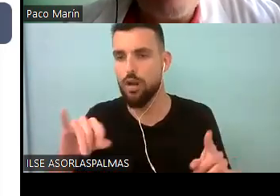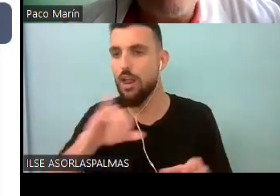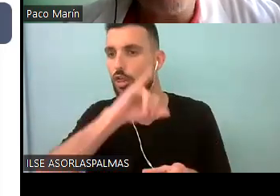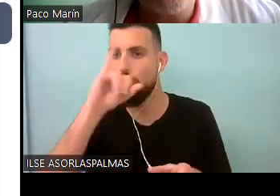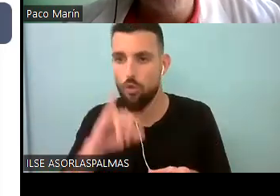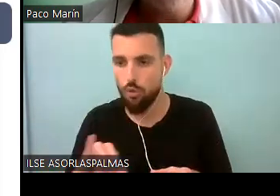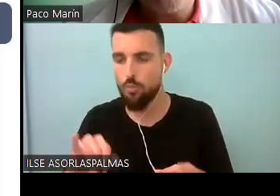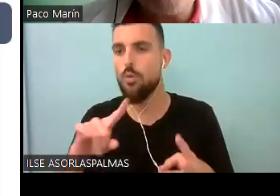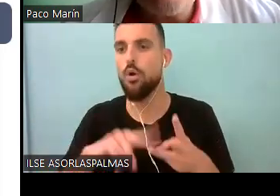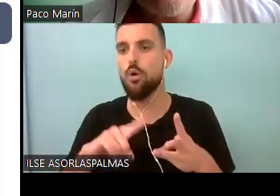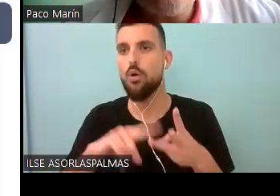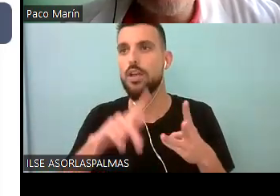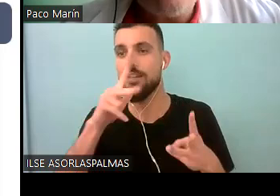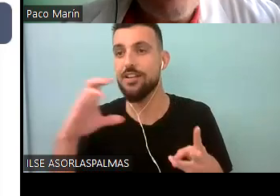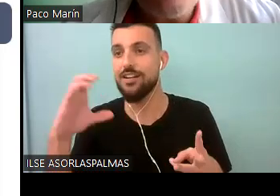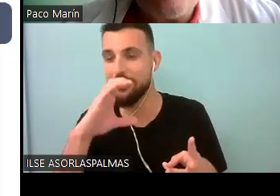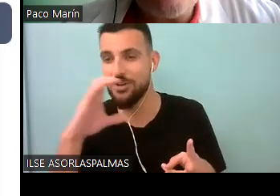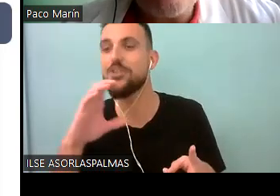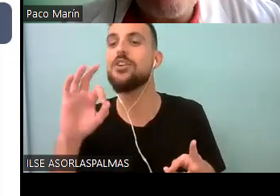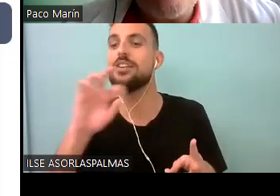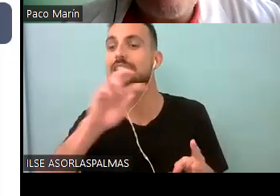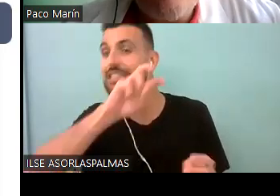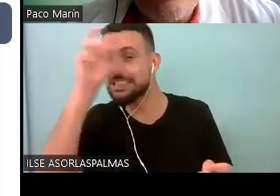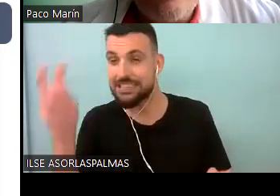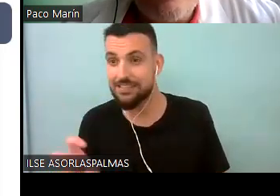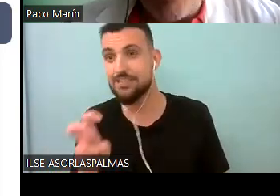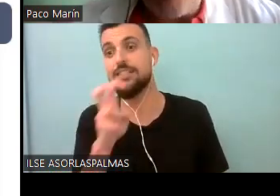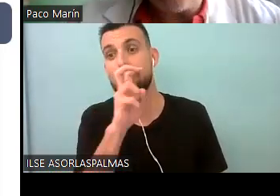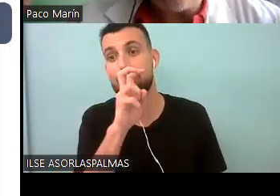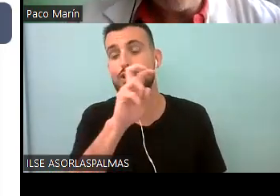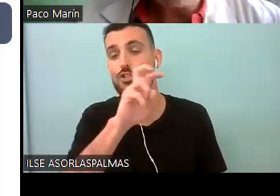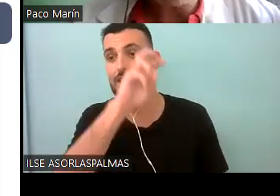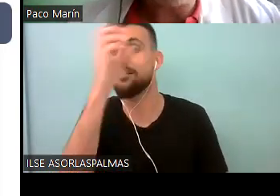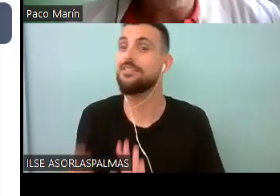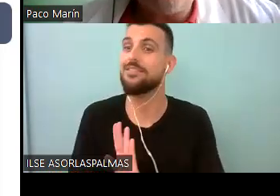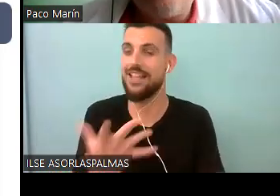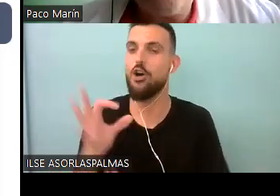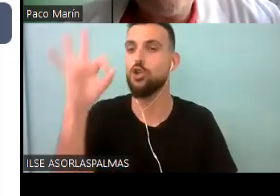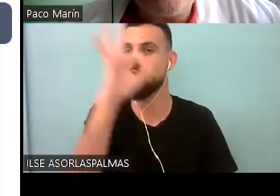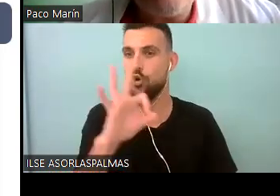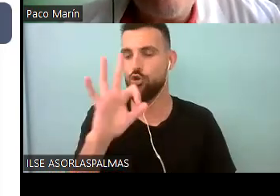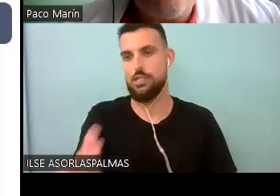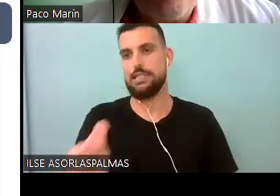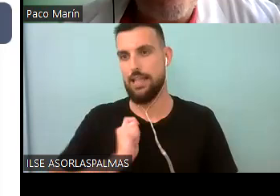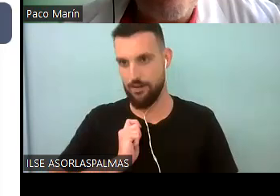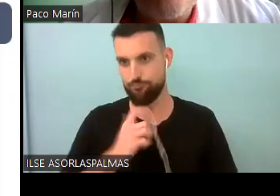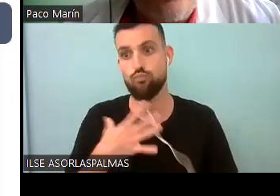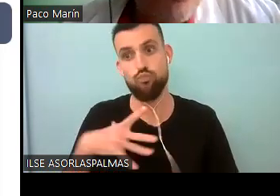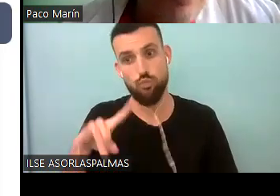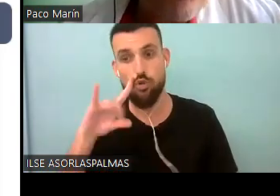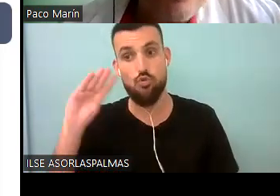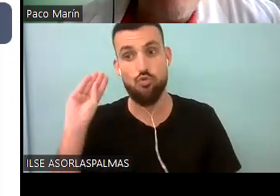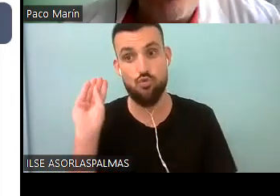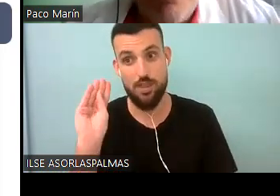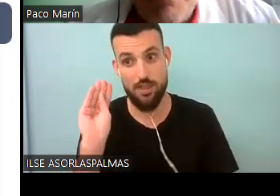carbono refinados, también disminuyen la cantidad del depósito mineral óseo a nivel de los huesos. En